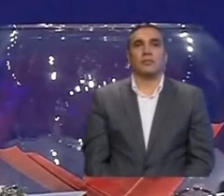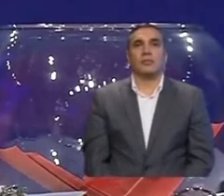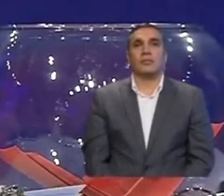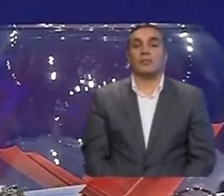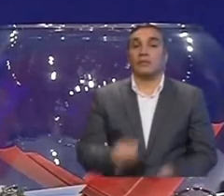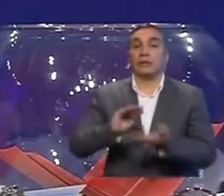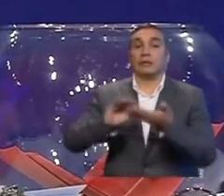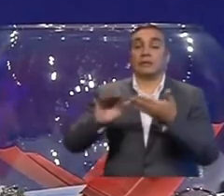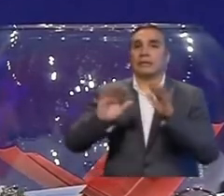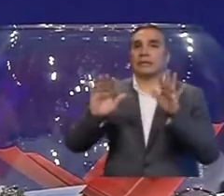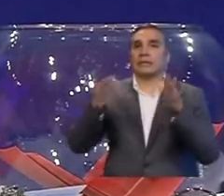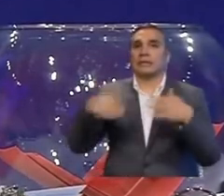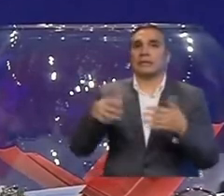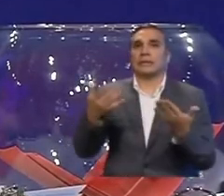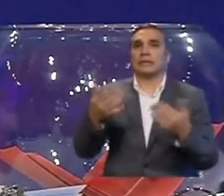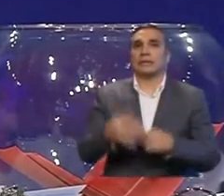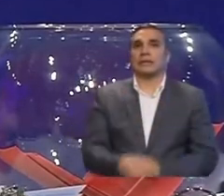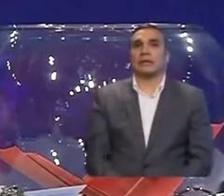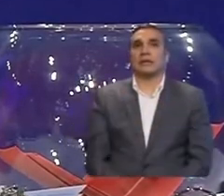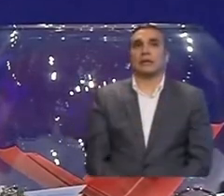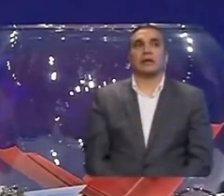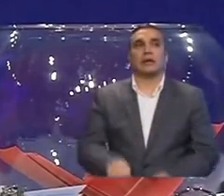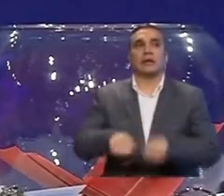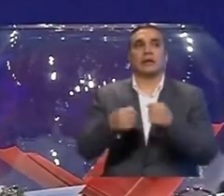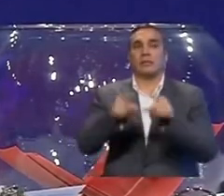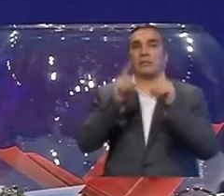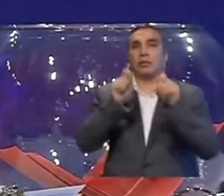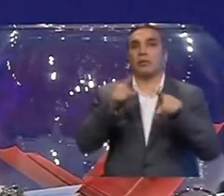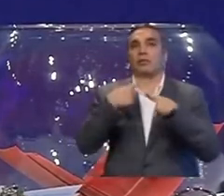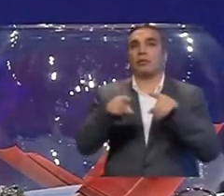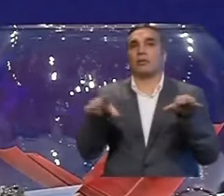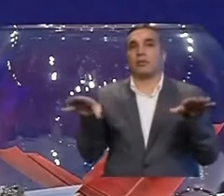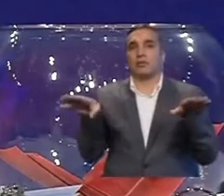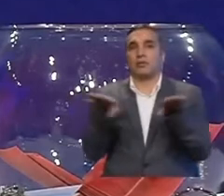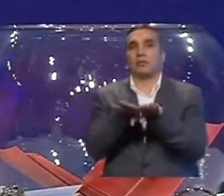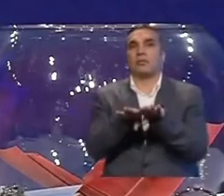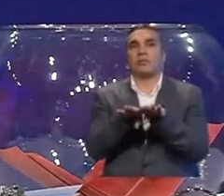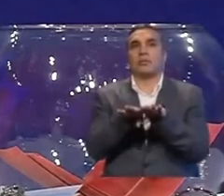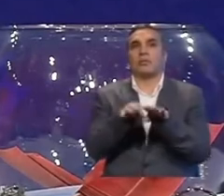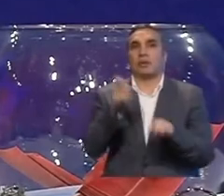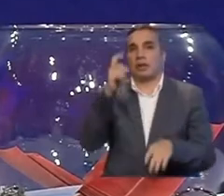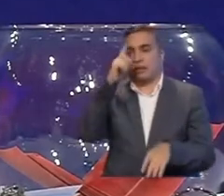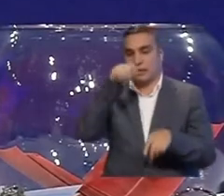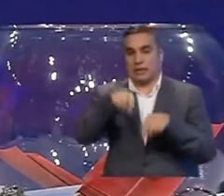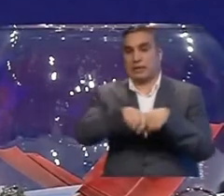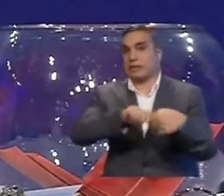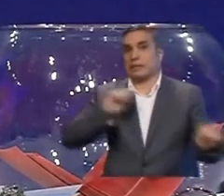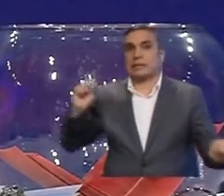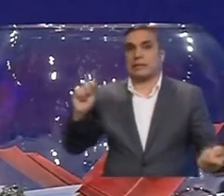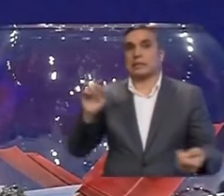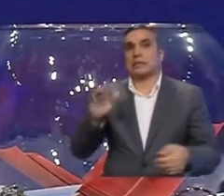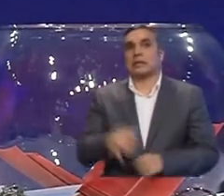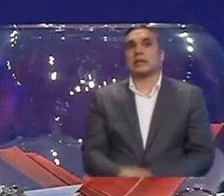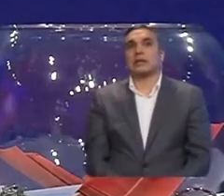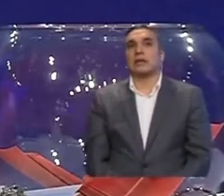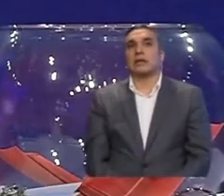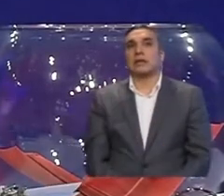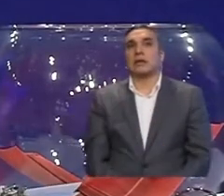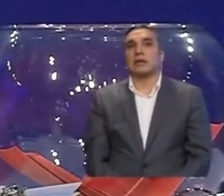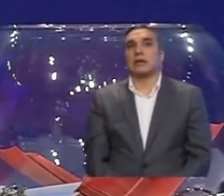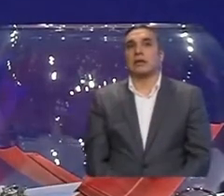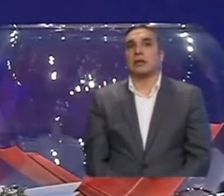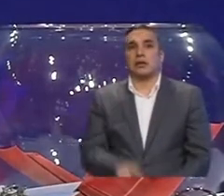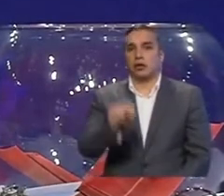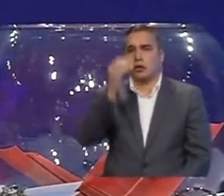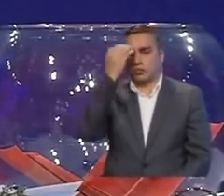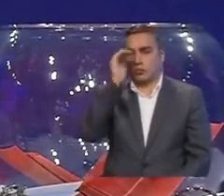Perdóname que se rompió la pregunta, pero aquí la vamos a unir. Está difícil la apertura. No se